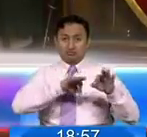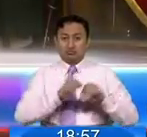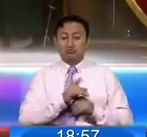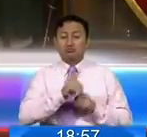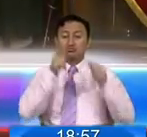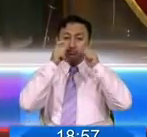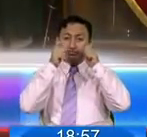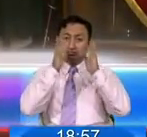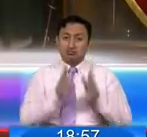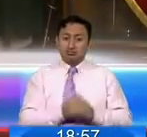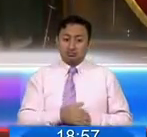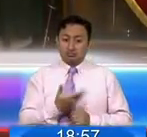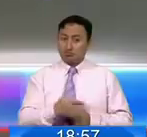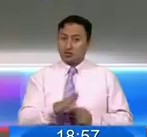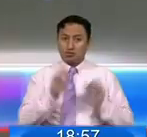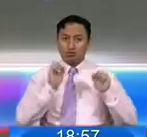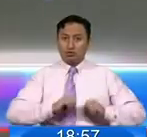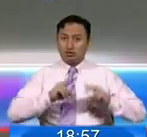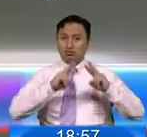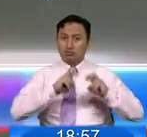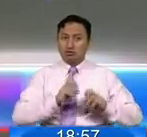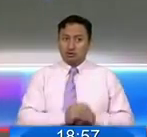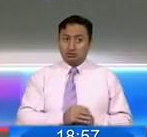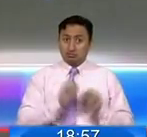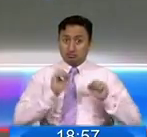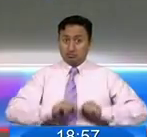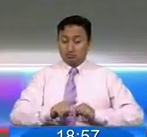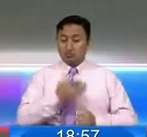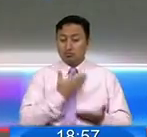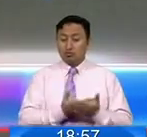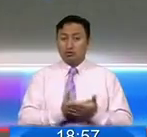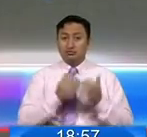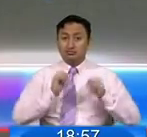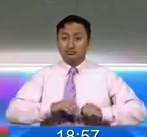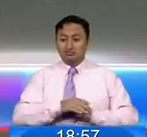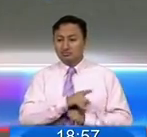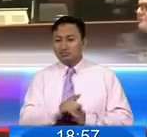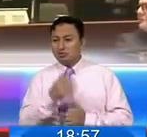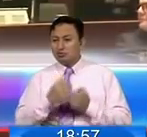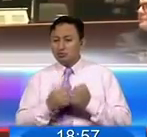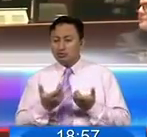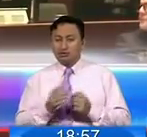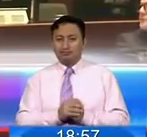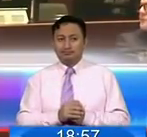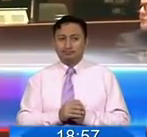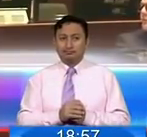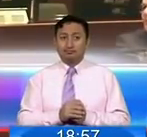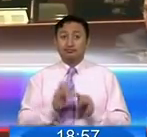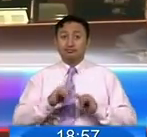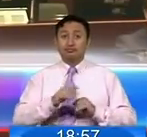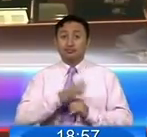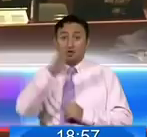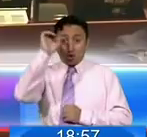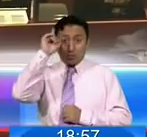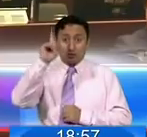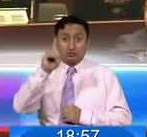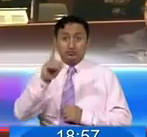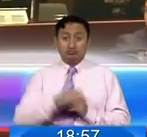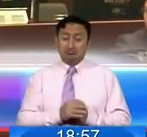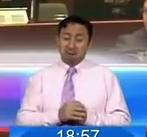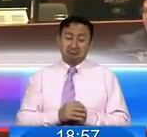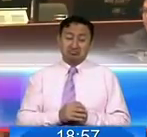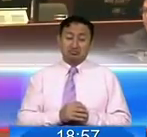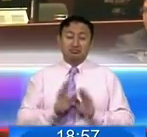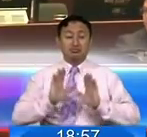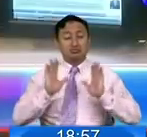Fiscalía tiene la libertad de investigar si existen elementos que configuren un delito. Aunque no adelantó criterio jurídico, se